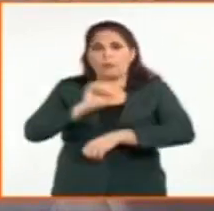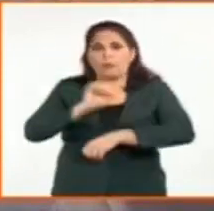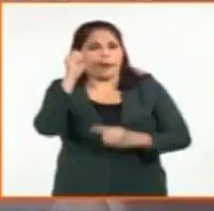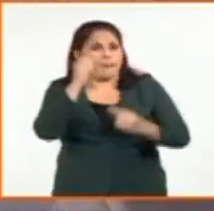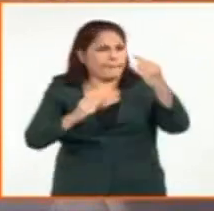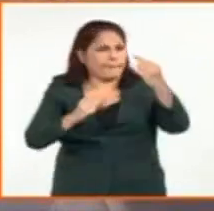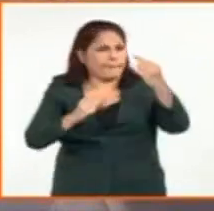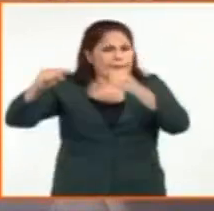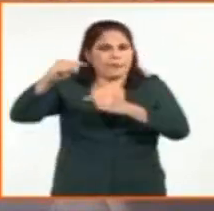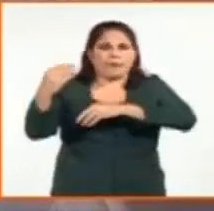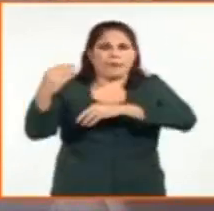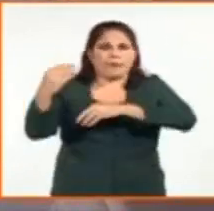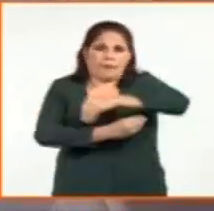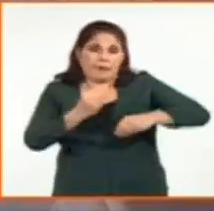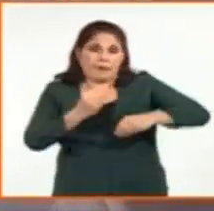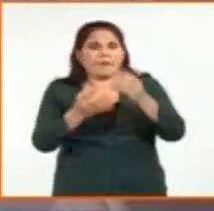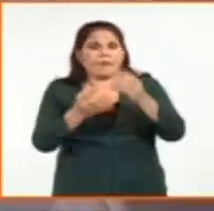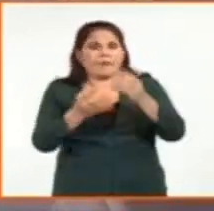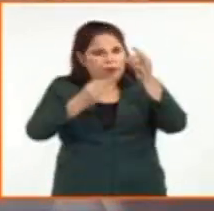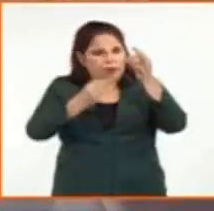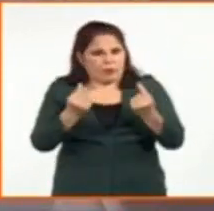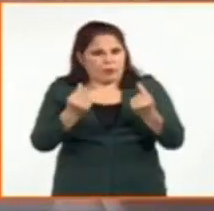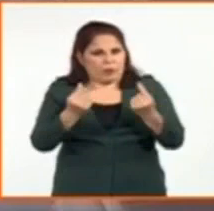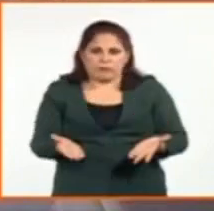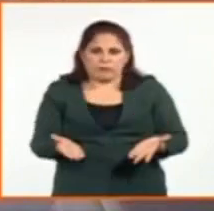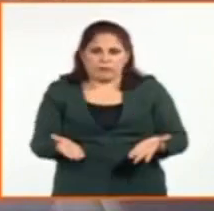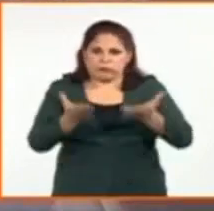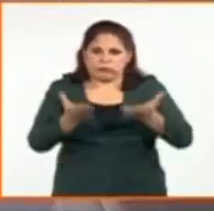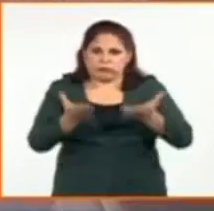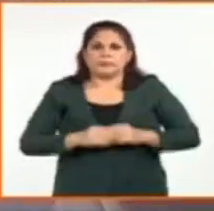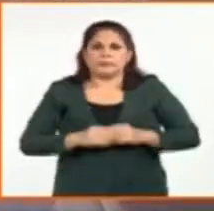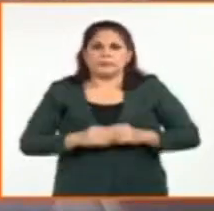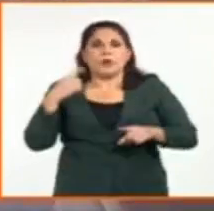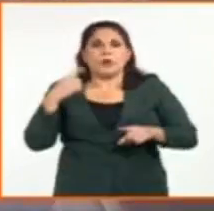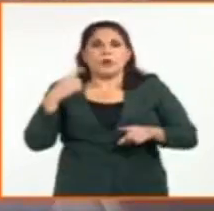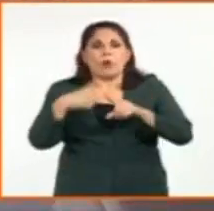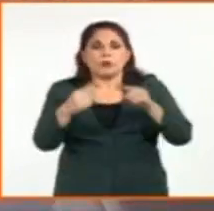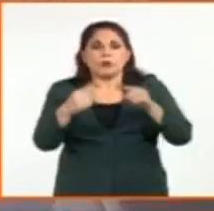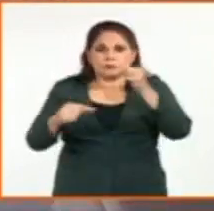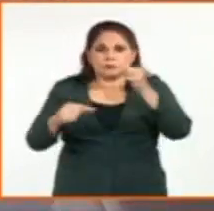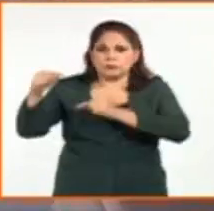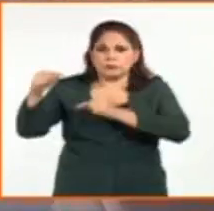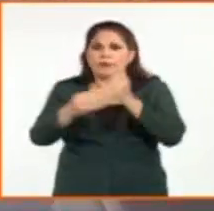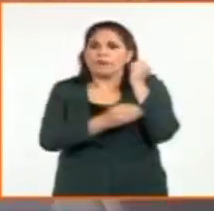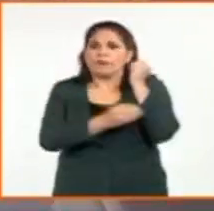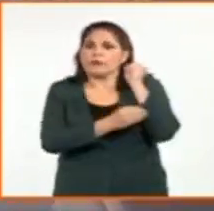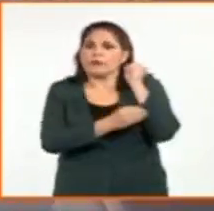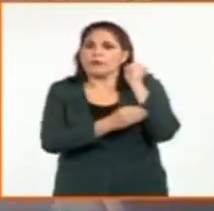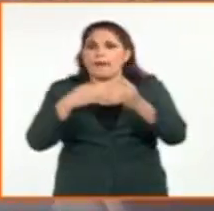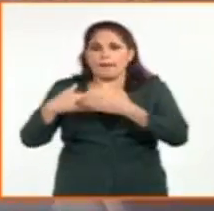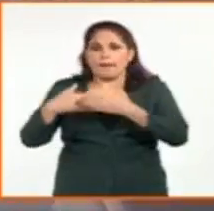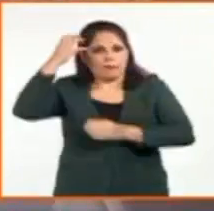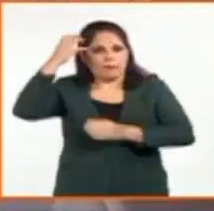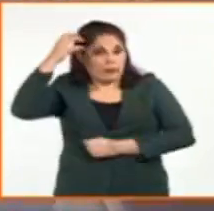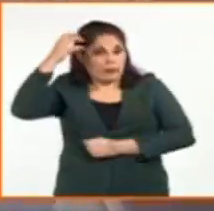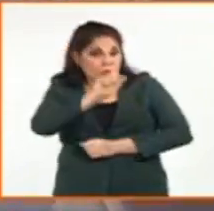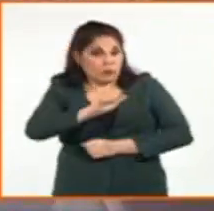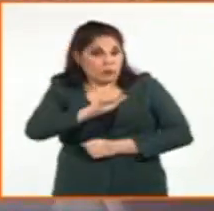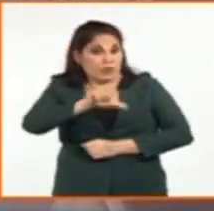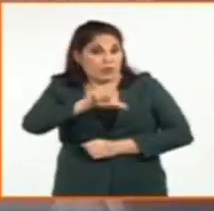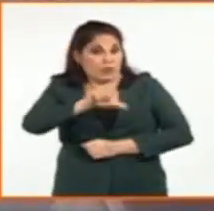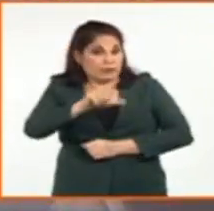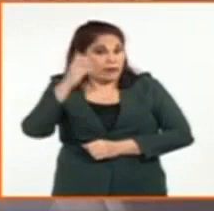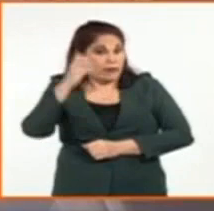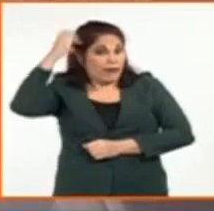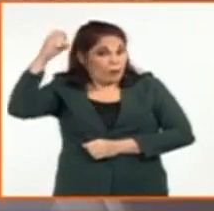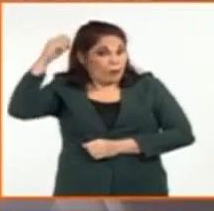primeros transformaciones reales en la economía de la industria. Otro de las prioridades tiene que ver con fortalecer la empresa estatal socialista. Empresa estatal